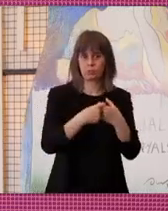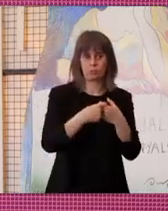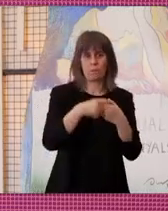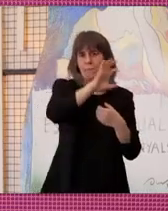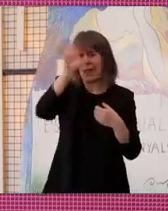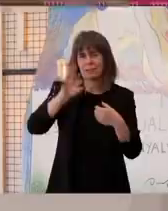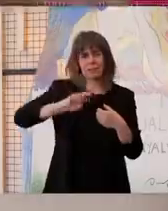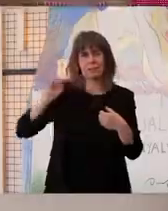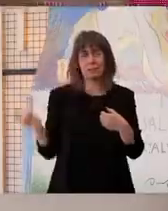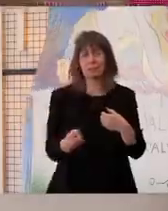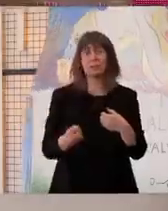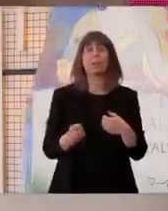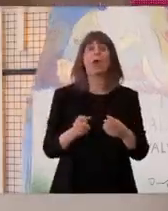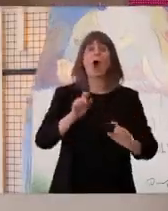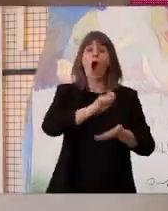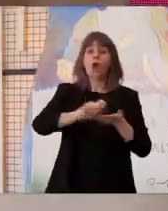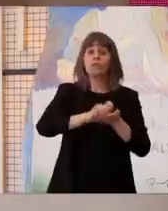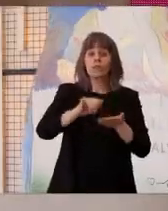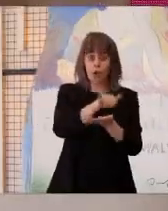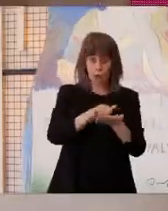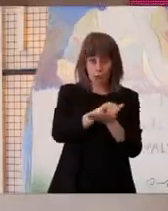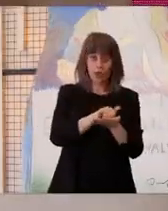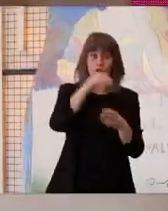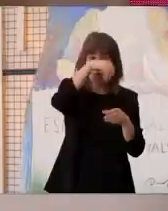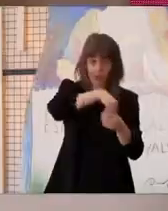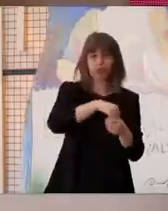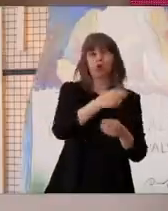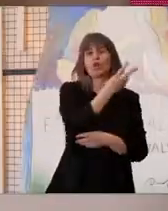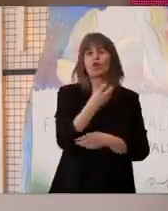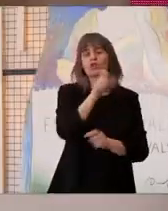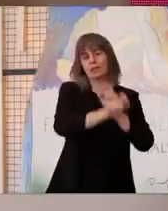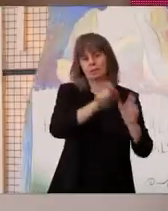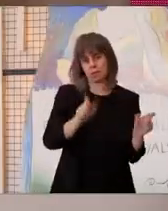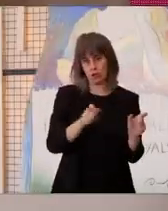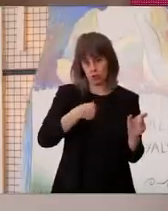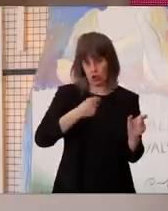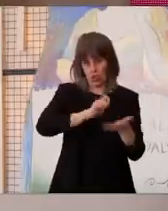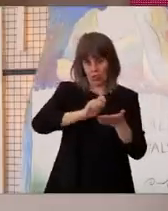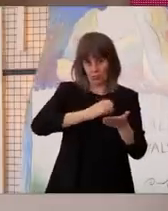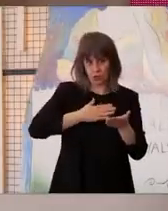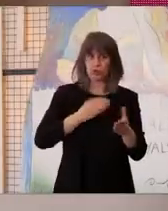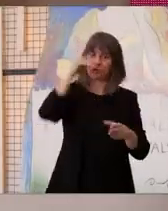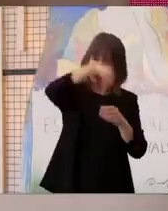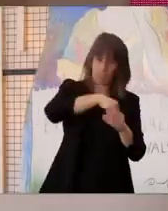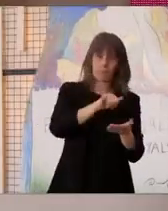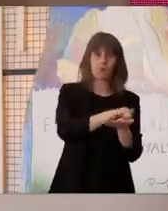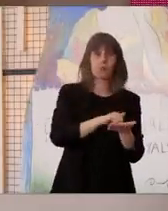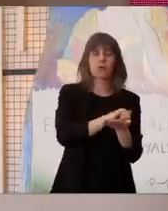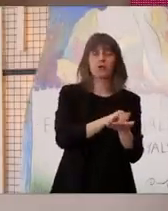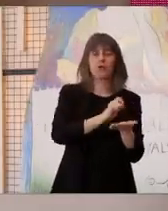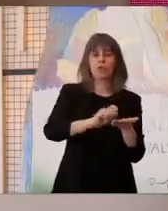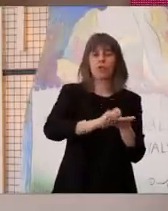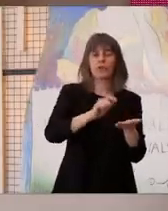York 200 personas mi despacho las oficinas de Nueva York y la necesidad de